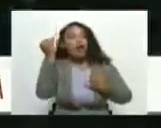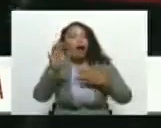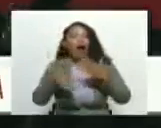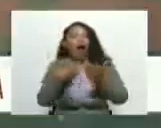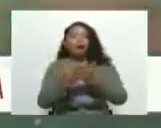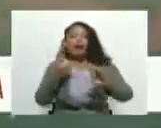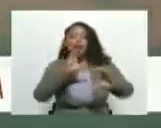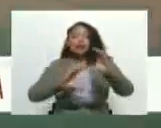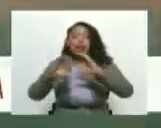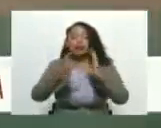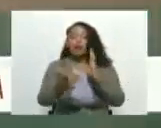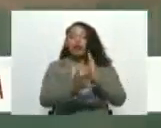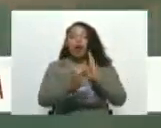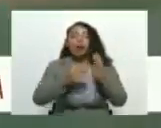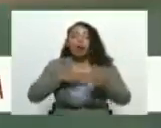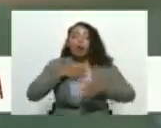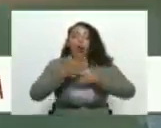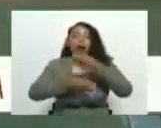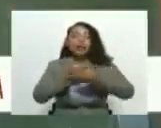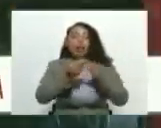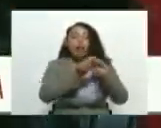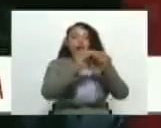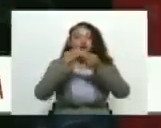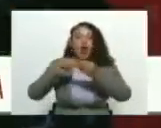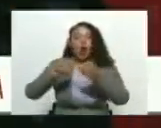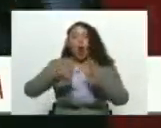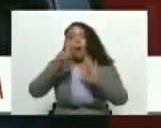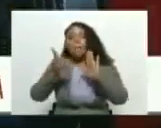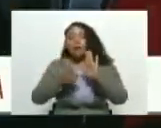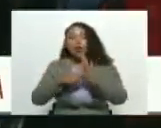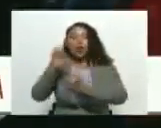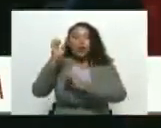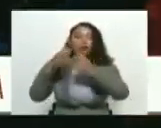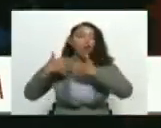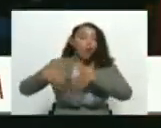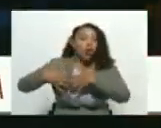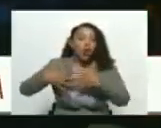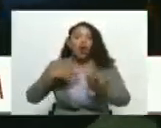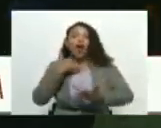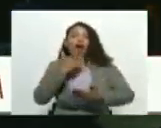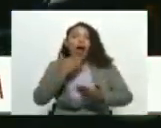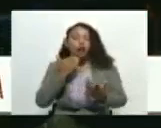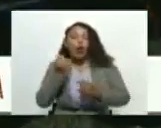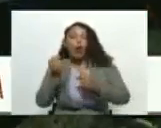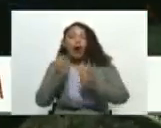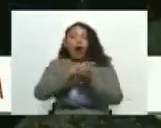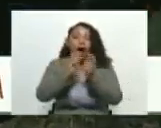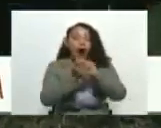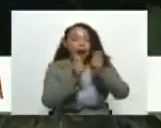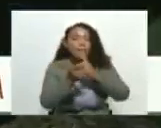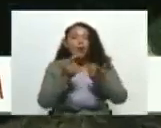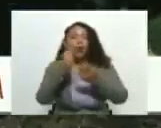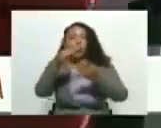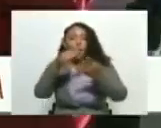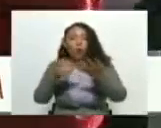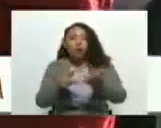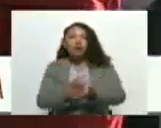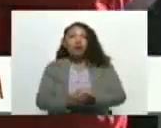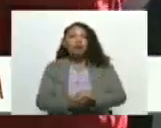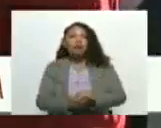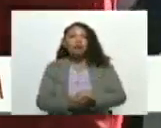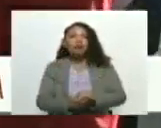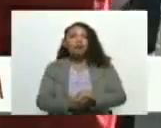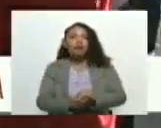tecnología, bueno, podamos llegar a lo que es la fabricación de un motor, de una tracción, pero en líneas generales estamos en la visión